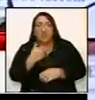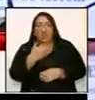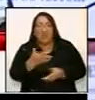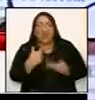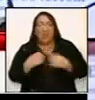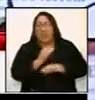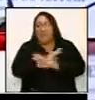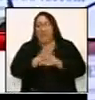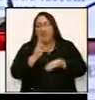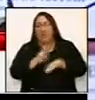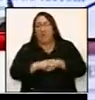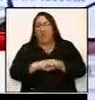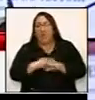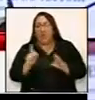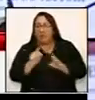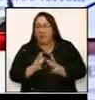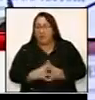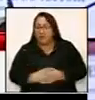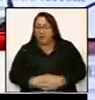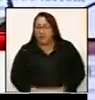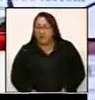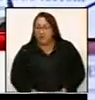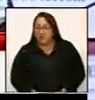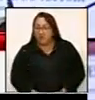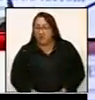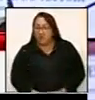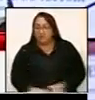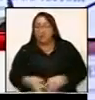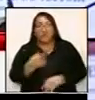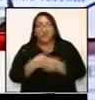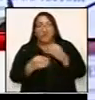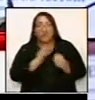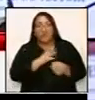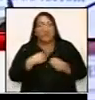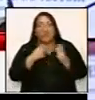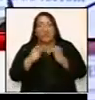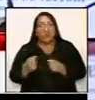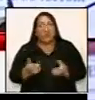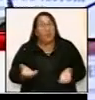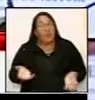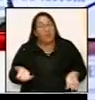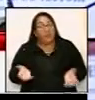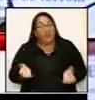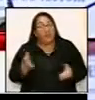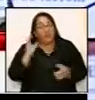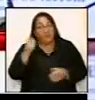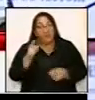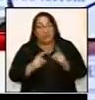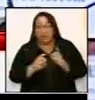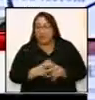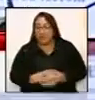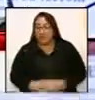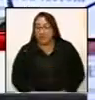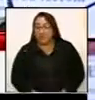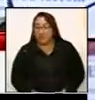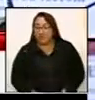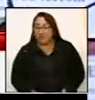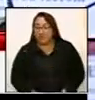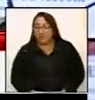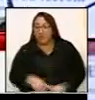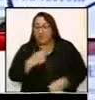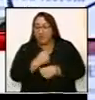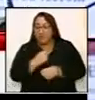beneficios tributarios o otro tipo de beneficios con tal de que el Estado no las fiscalice. Yo creo que eso es algo que está pendiente, es una